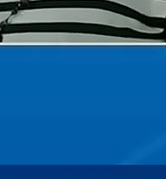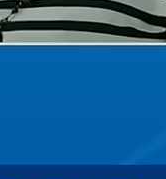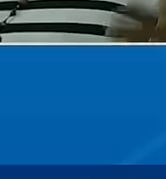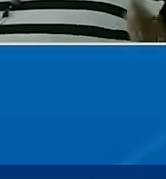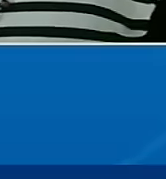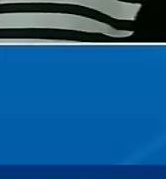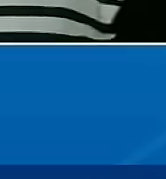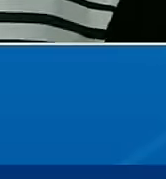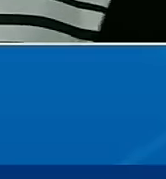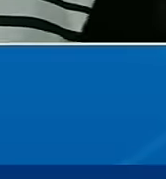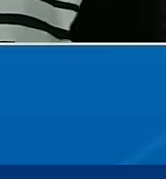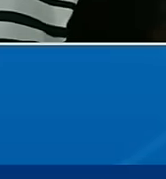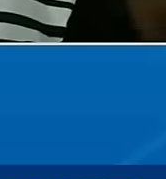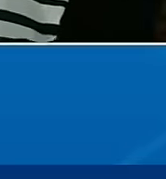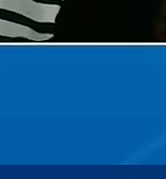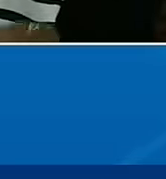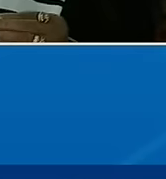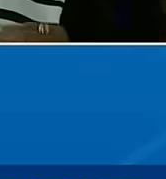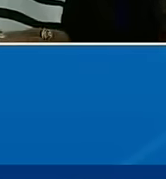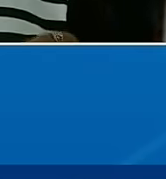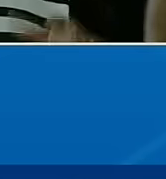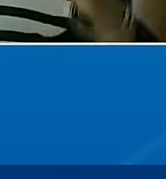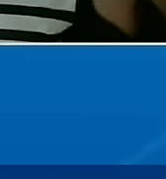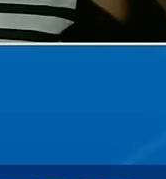ropa, zapatería,